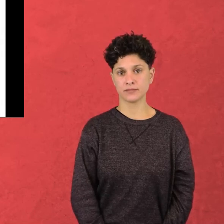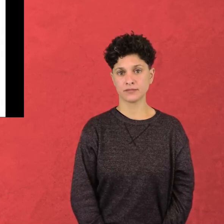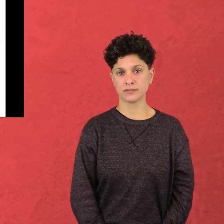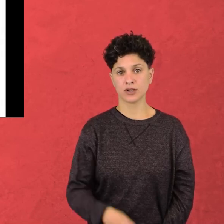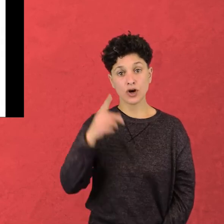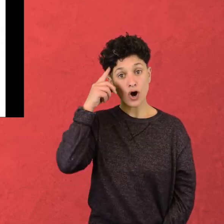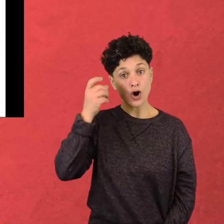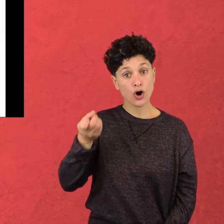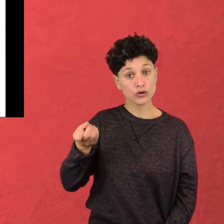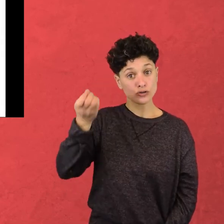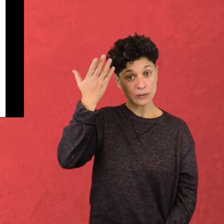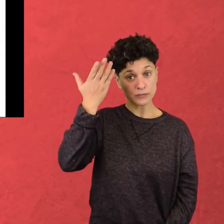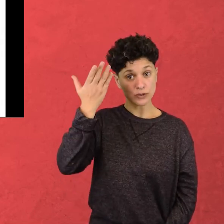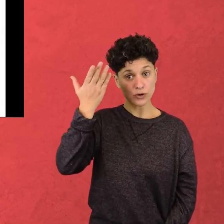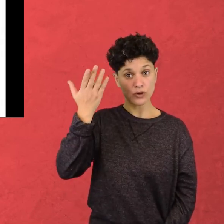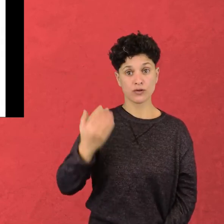Por otro lado,